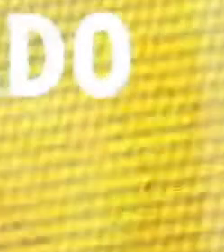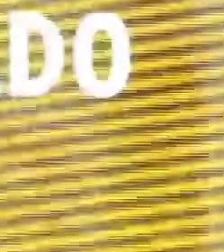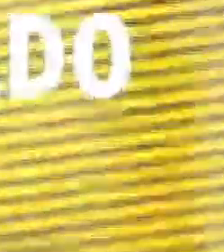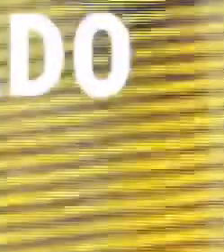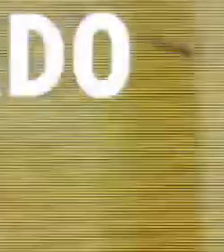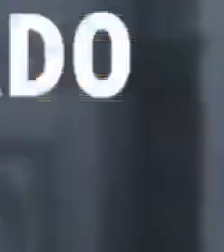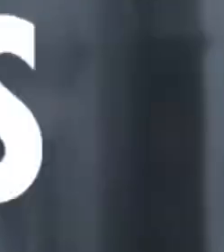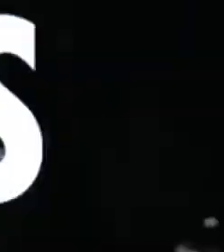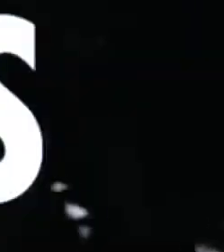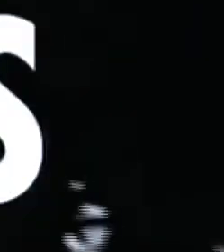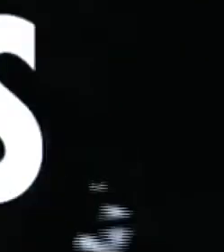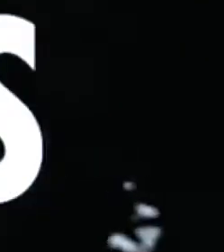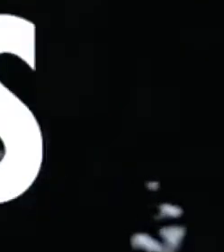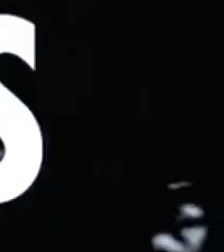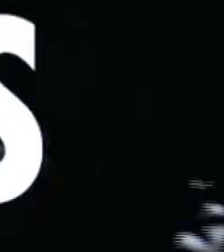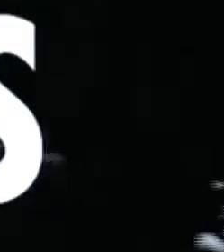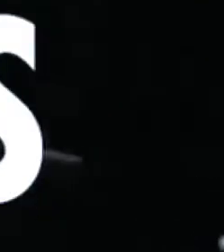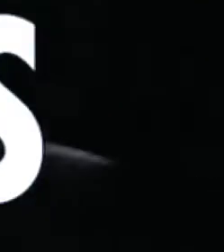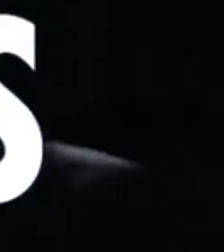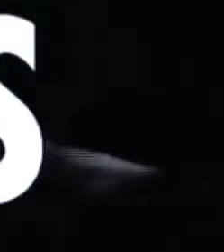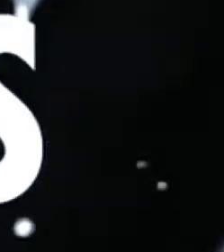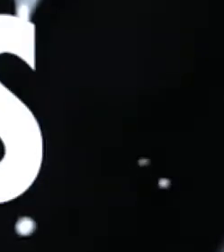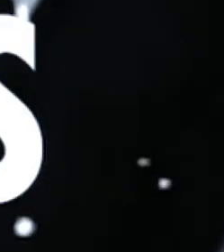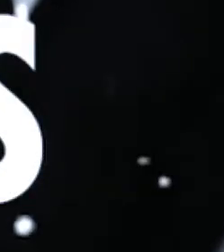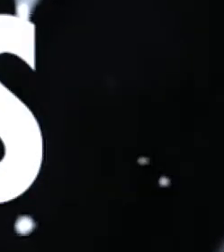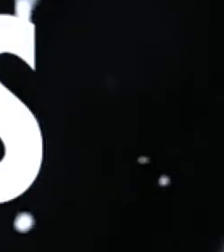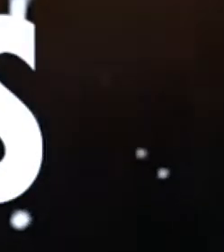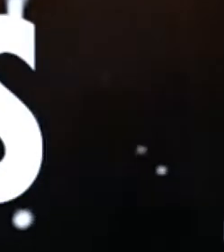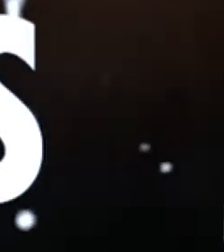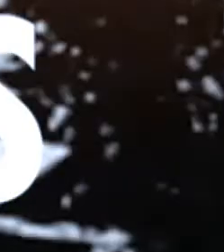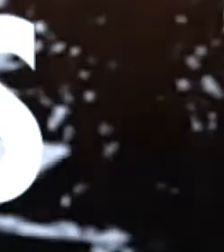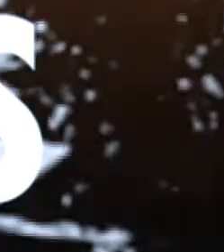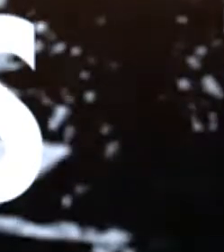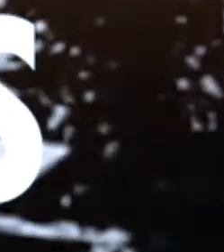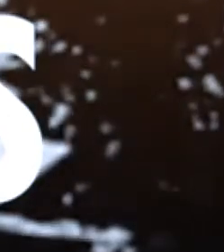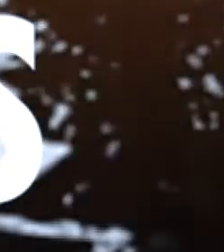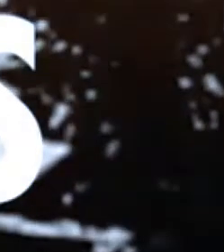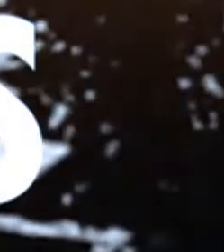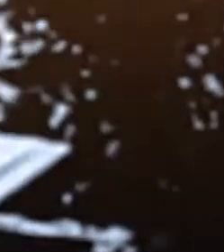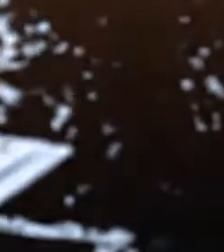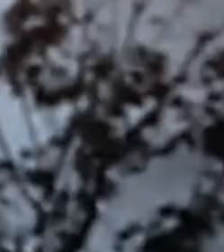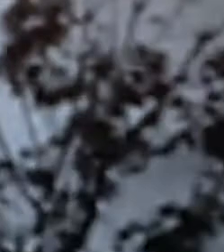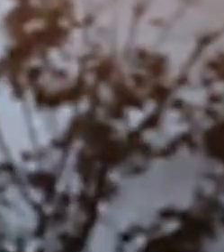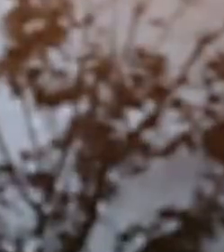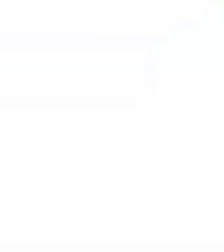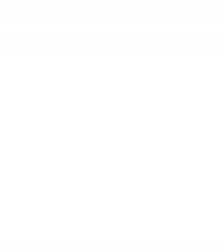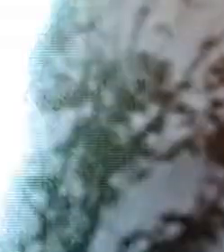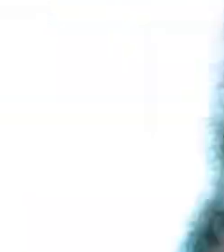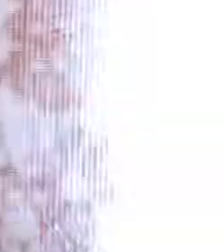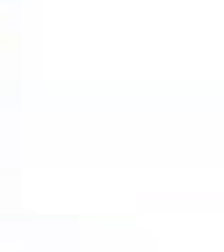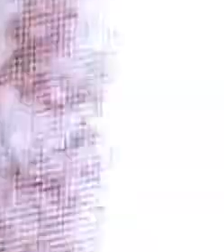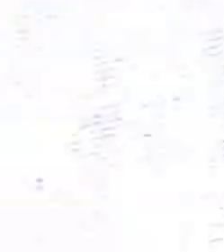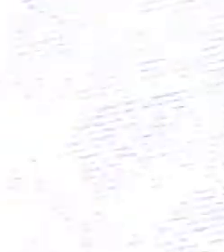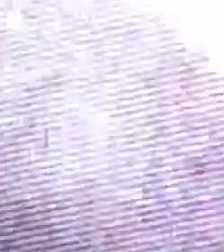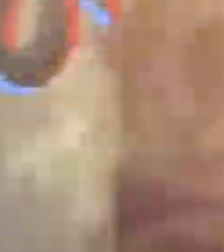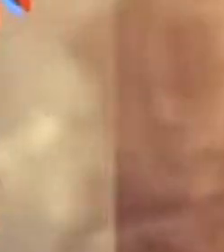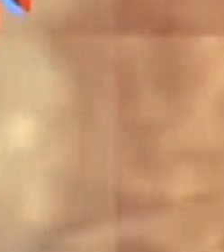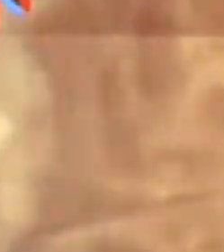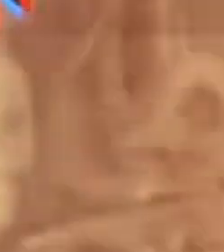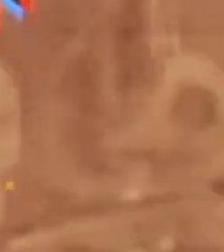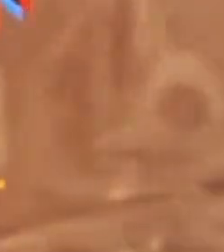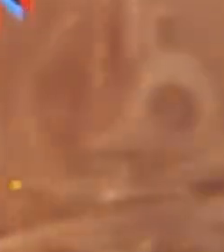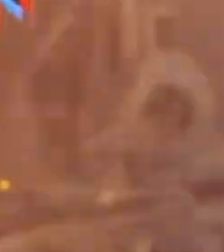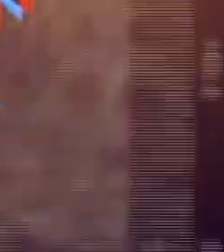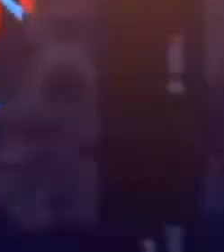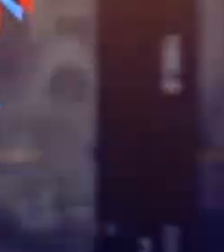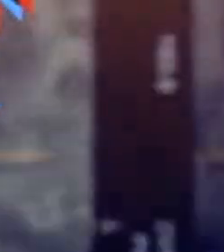de Edgar Trigueros. Y Kiko Quirós, un pintor de Costa Rica, de Antonio Iglesias. Cine